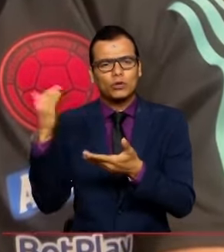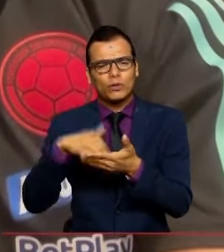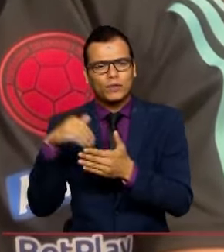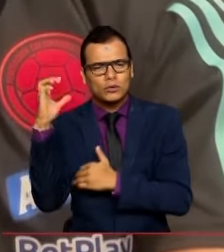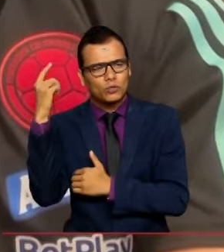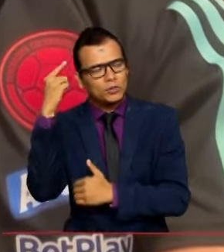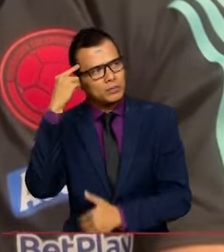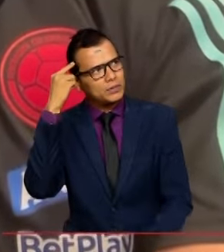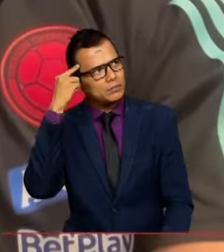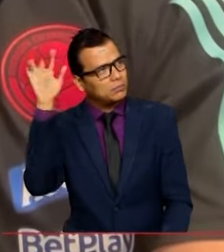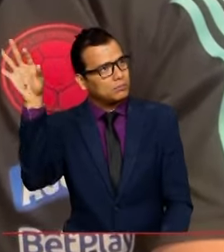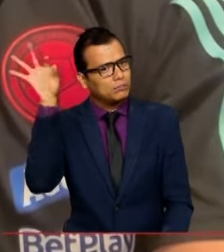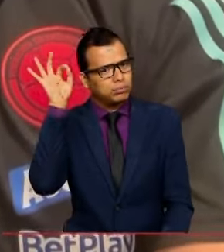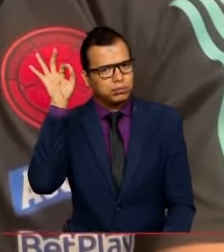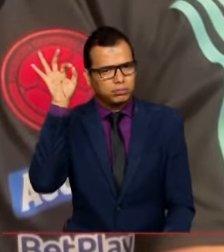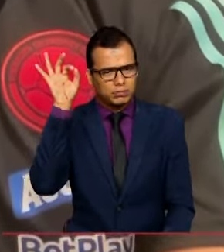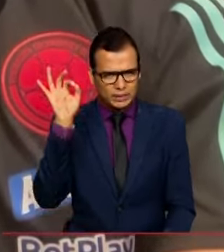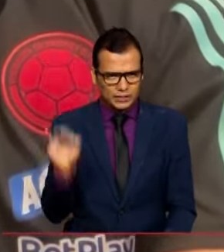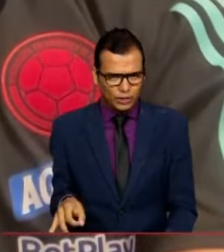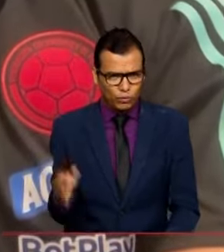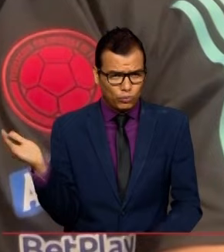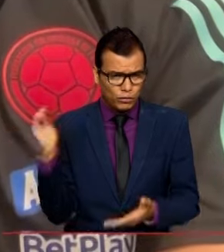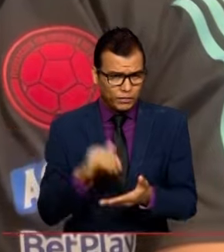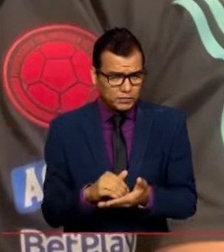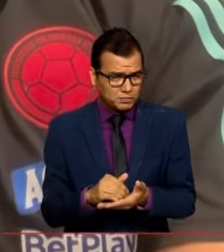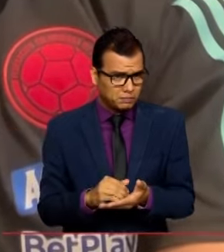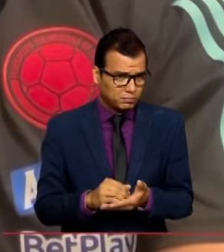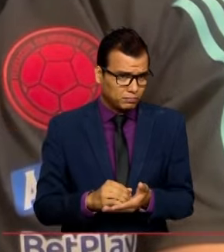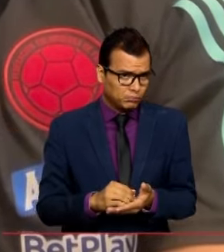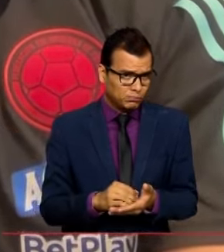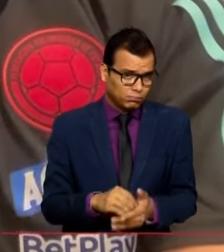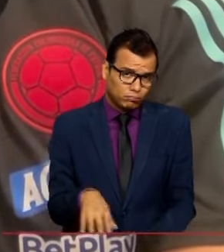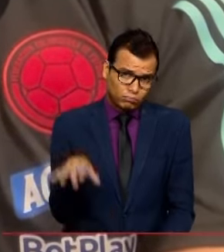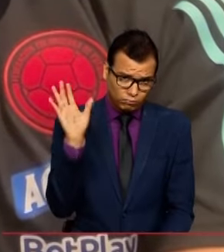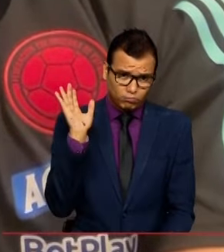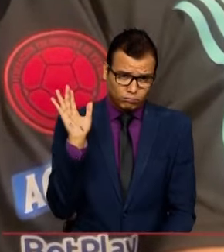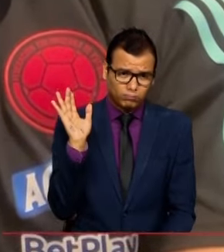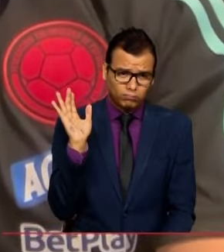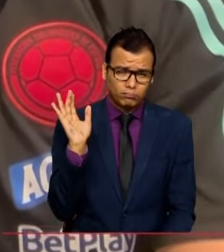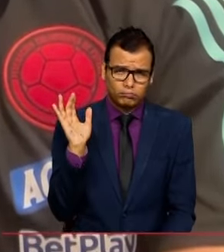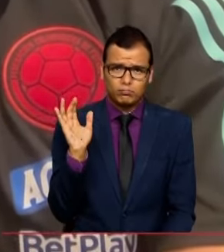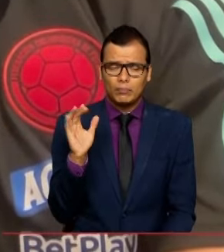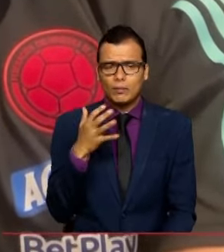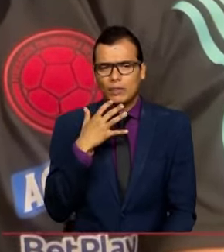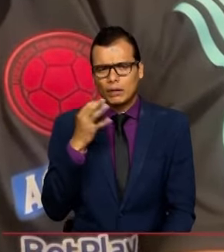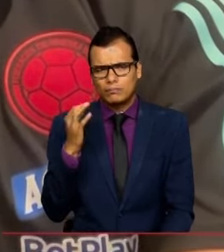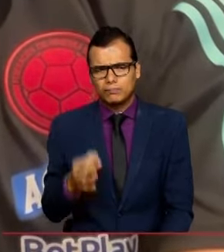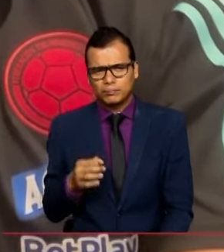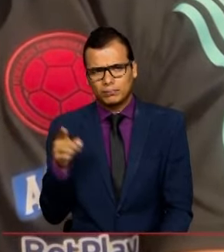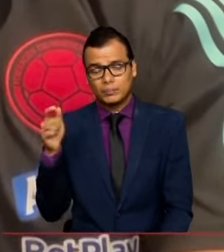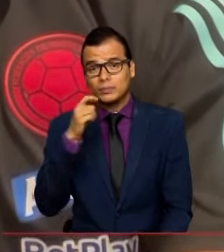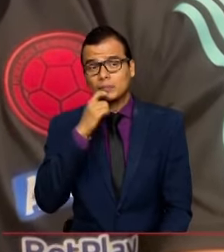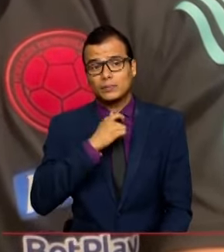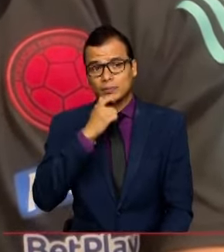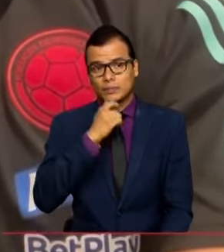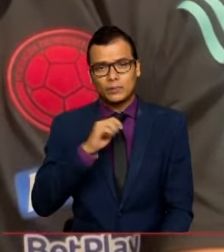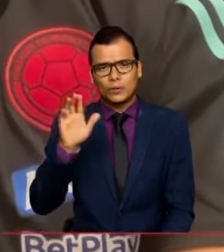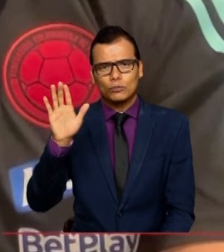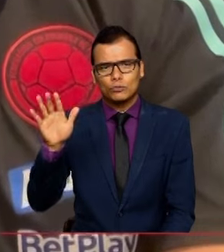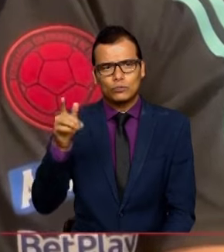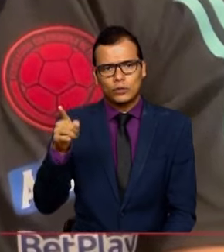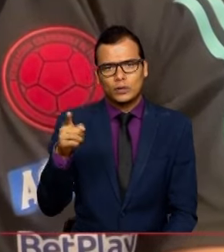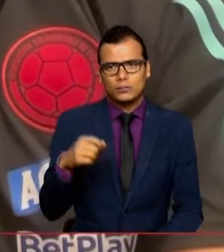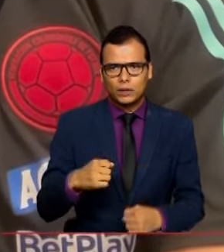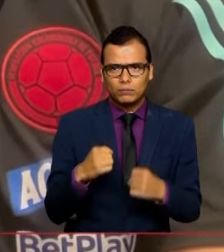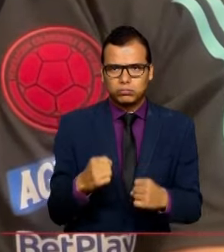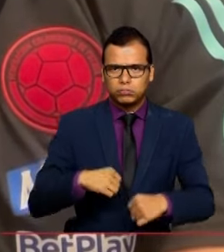¿Lo tenés en tu curso, lo tenés en tu universo? Sí, por supuesto. Ya sabe el Falcao que, si